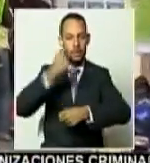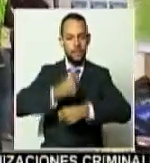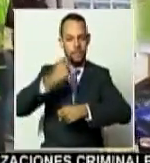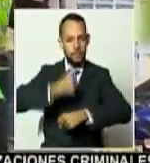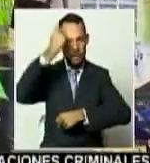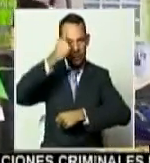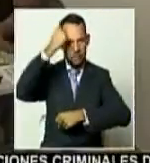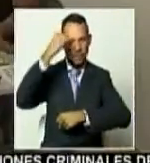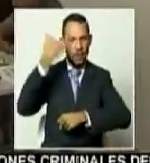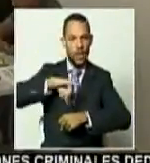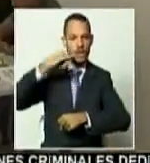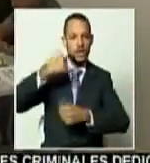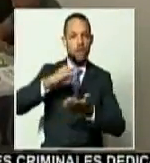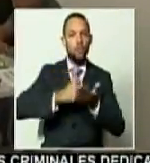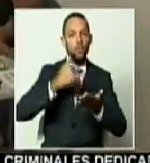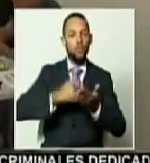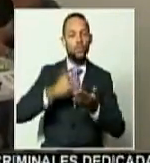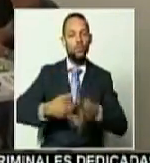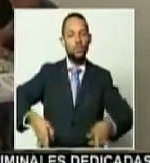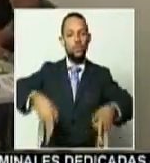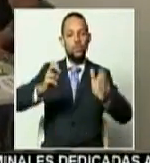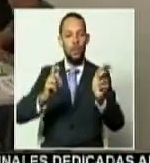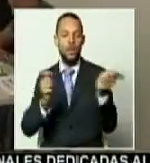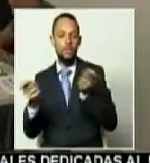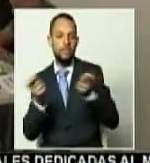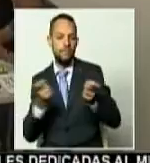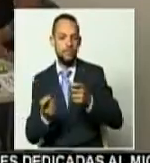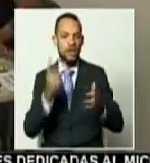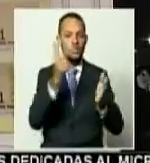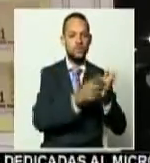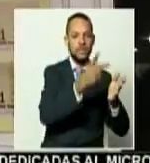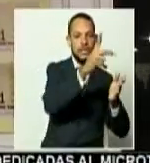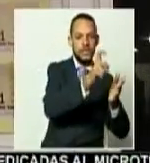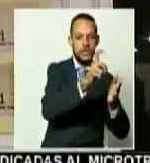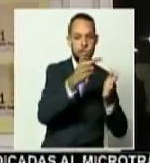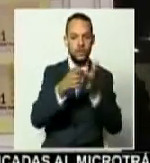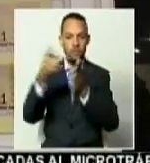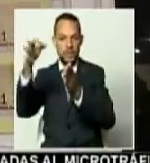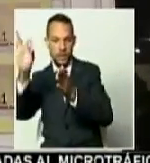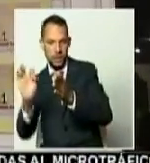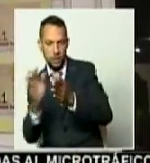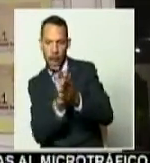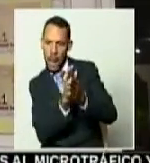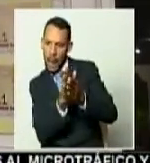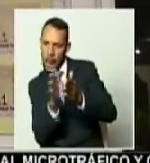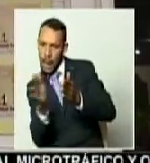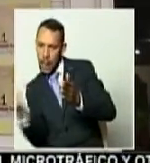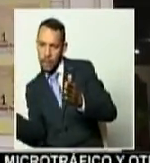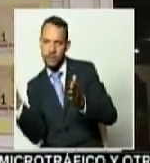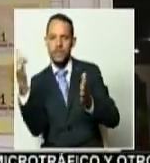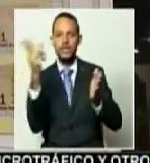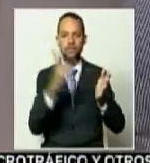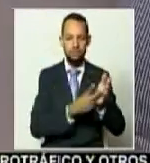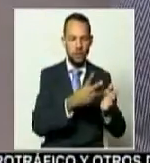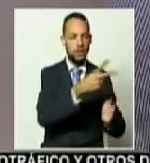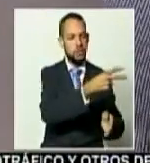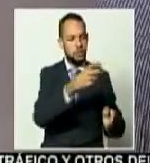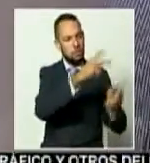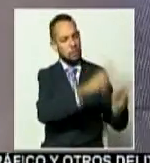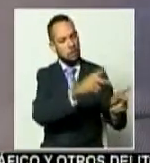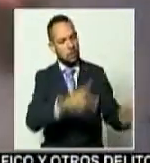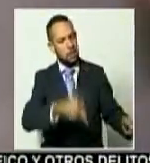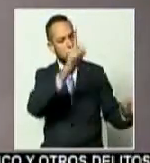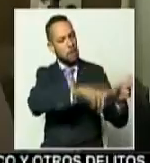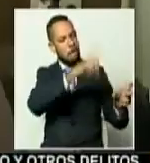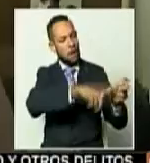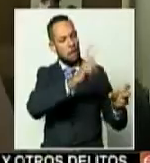Quindío eligió la nueva junta directiva por el periodo 2016-2018. Cerca de 3.200 docentes participaron de la